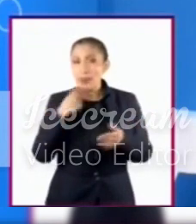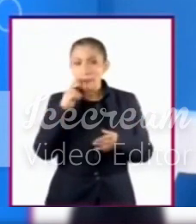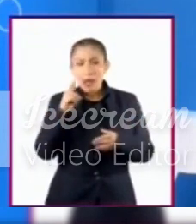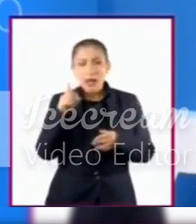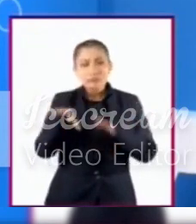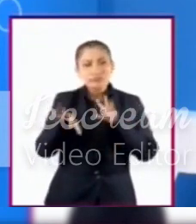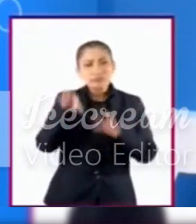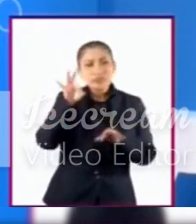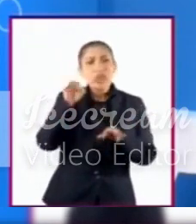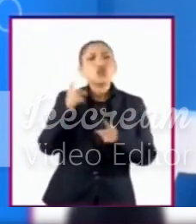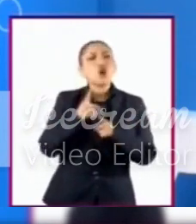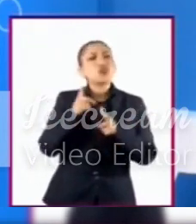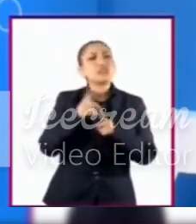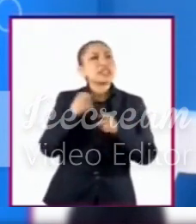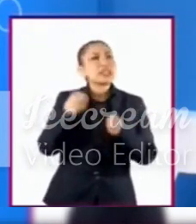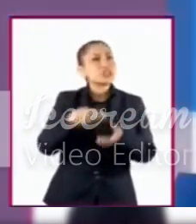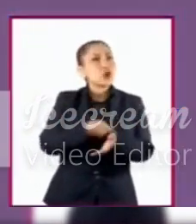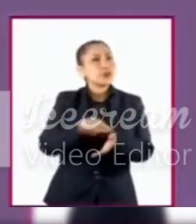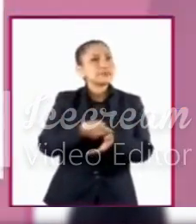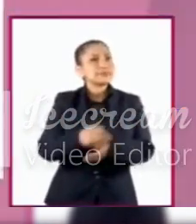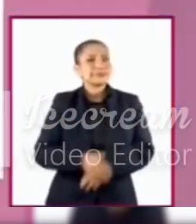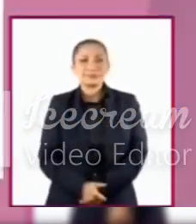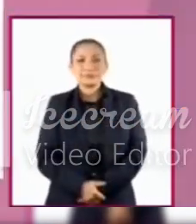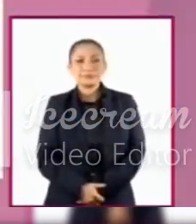vamos a descubrir en dónde se esconden.